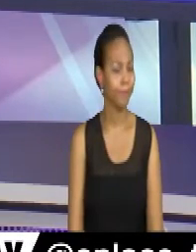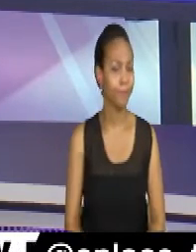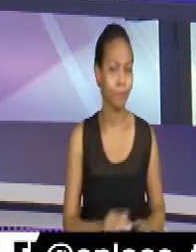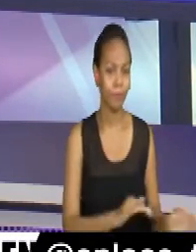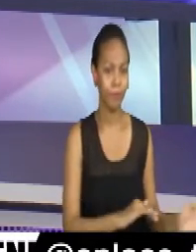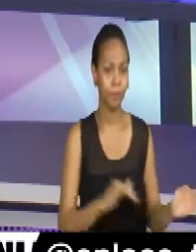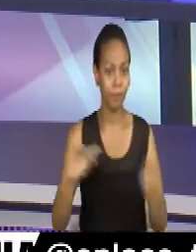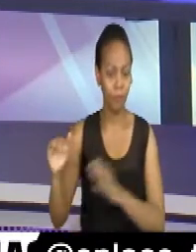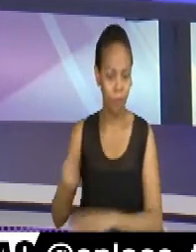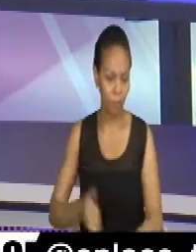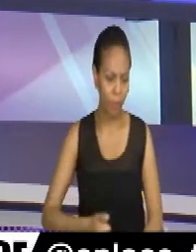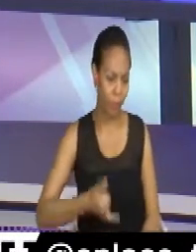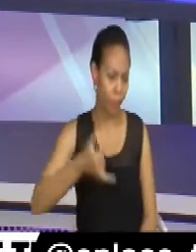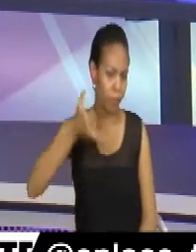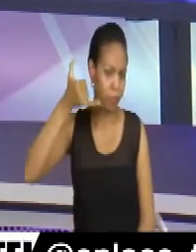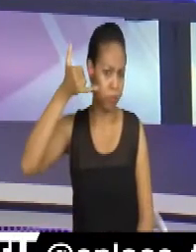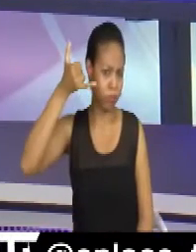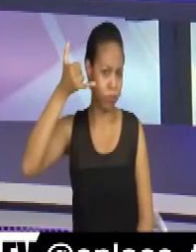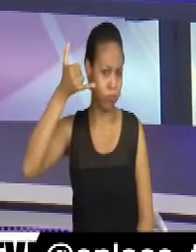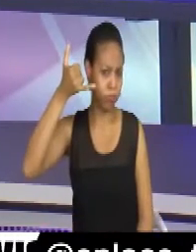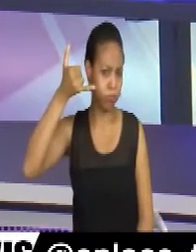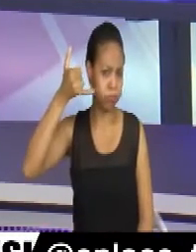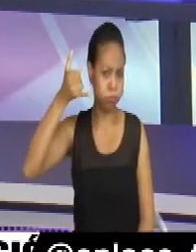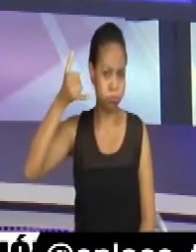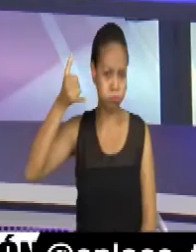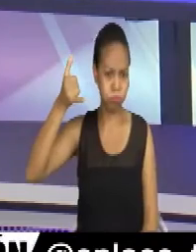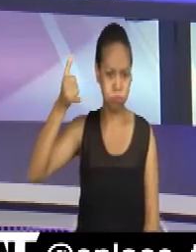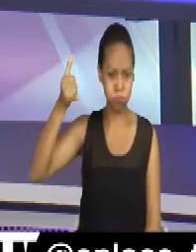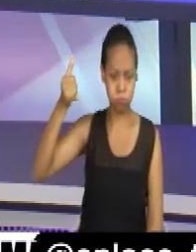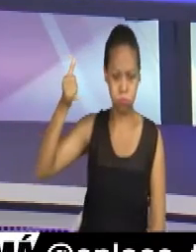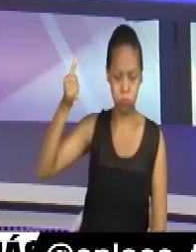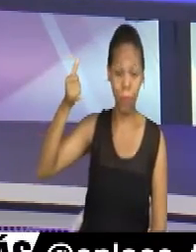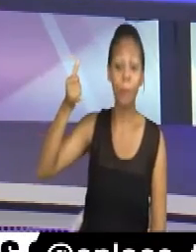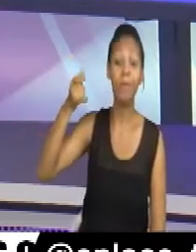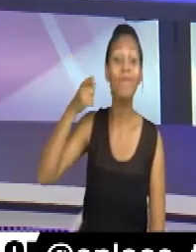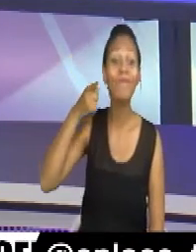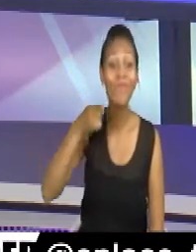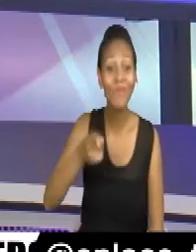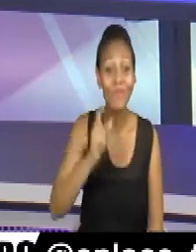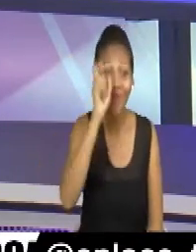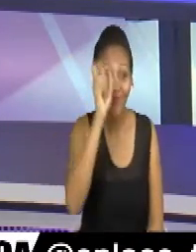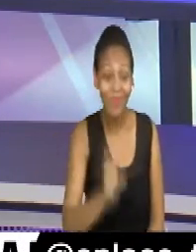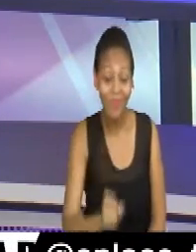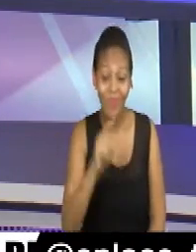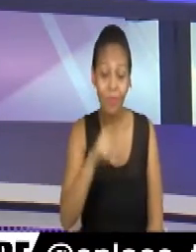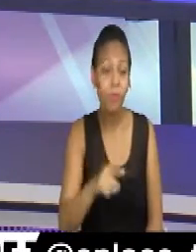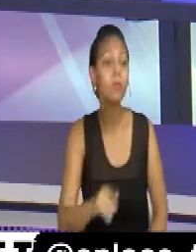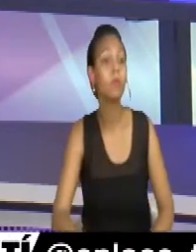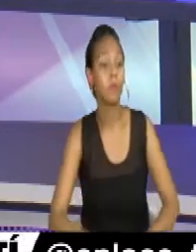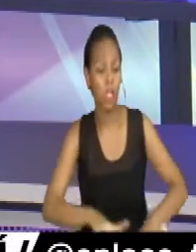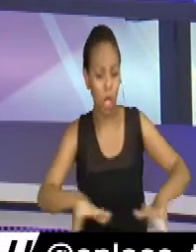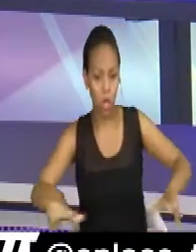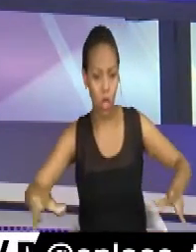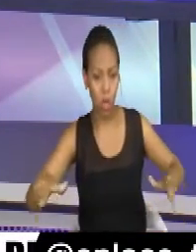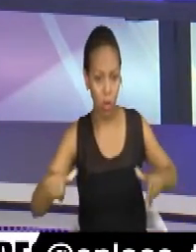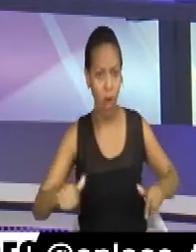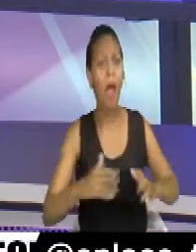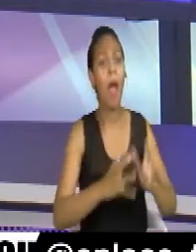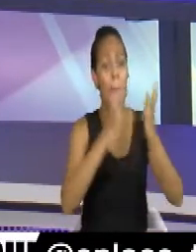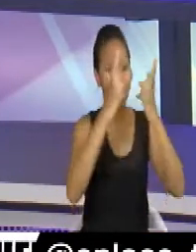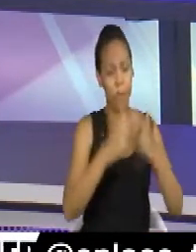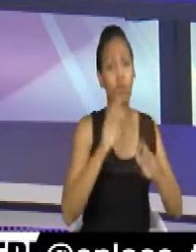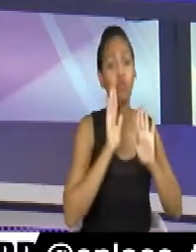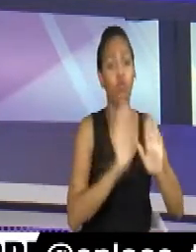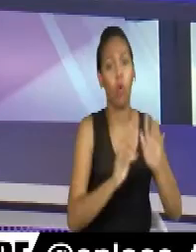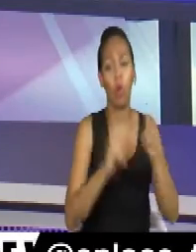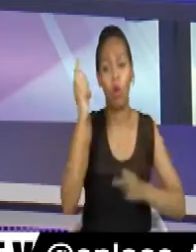quedó grabado el momento en el que un ladrón ingresó hasta una empresa de asesoría contable y se llevó 6 computadores portátiles y una